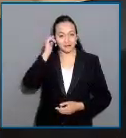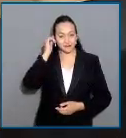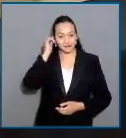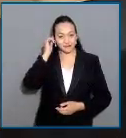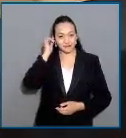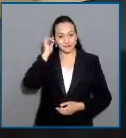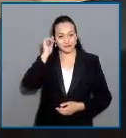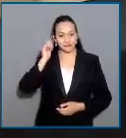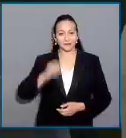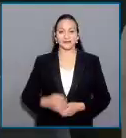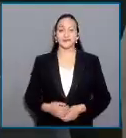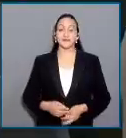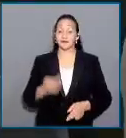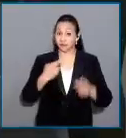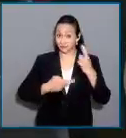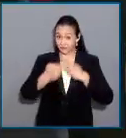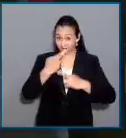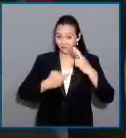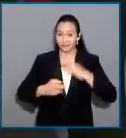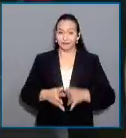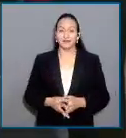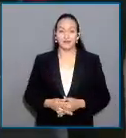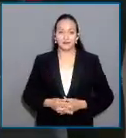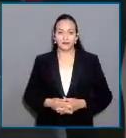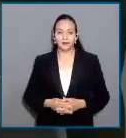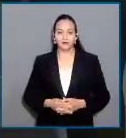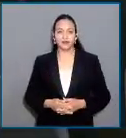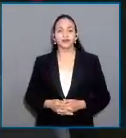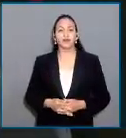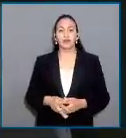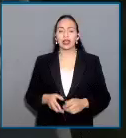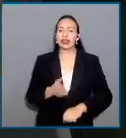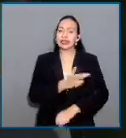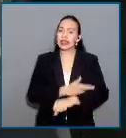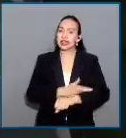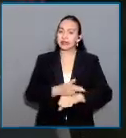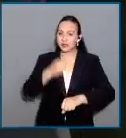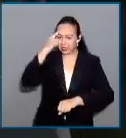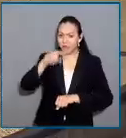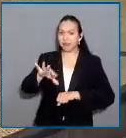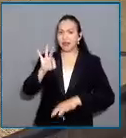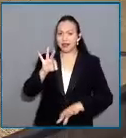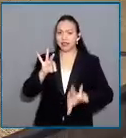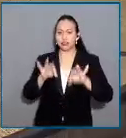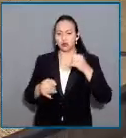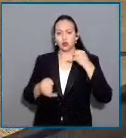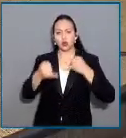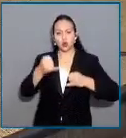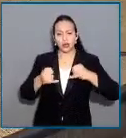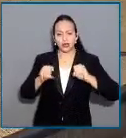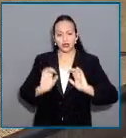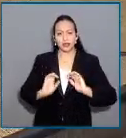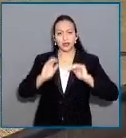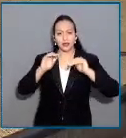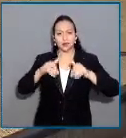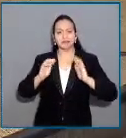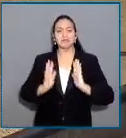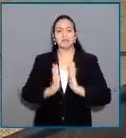Al regresar, avanza proceso de selección de aspirantes a participar en la elección